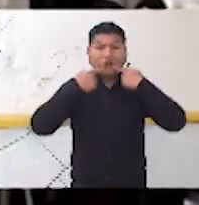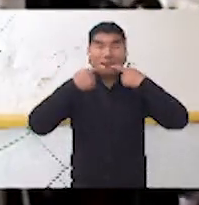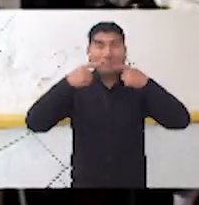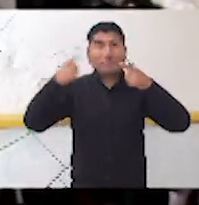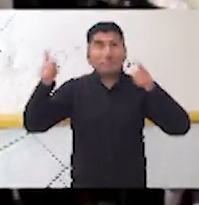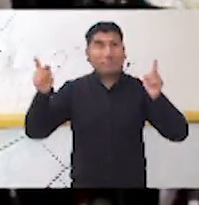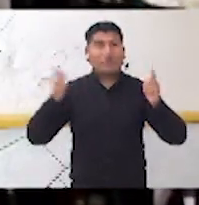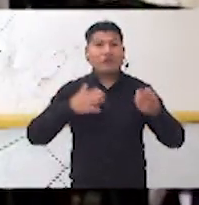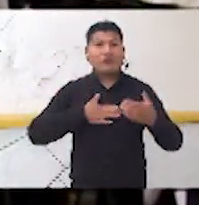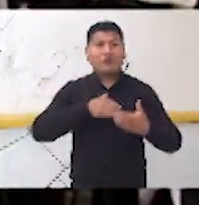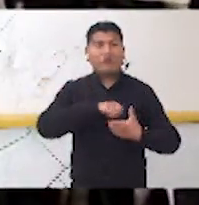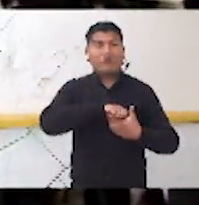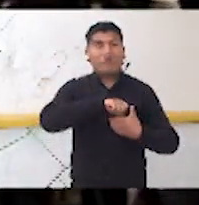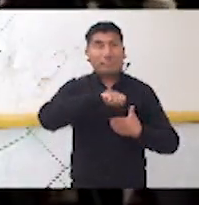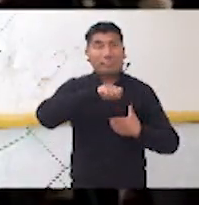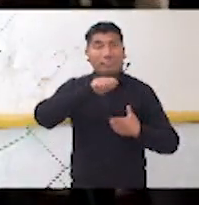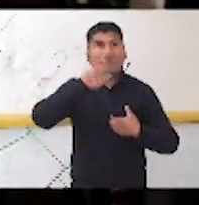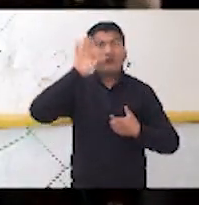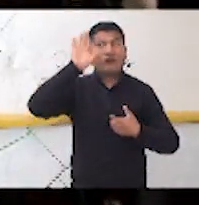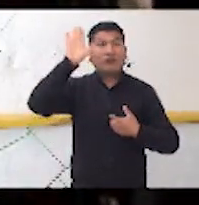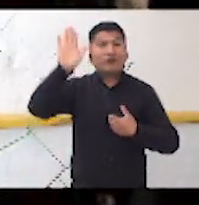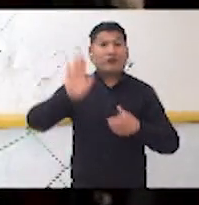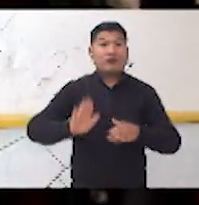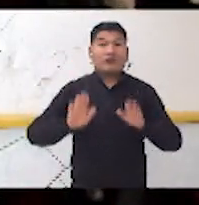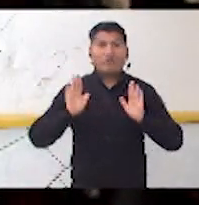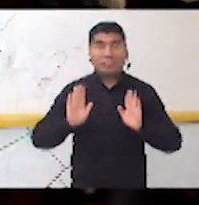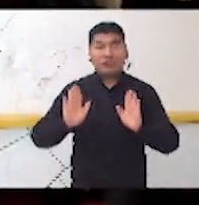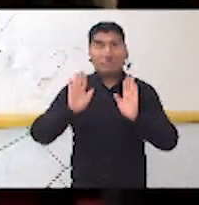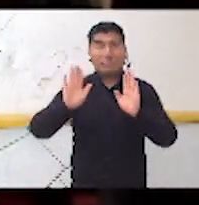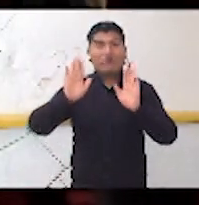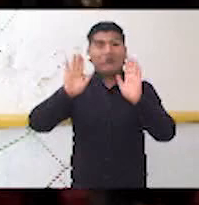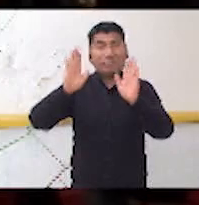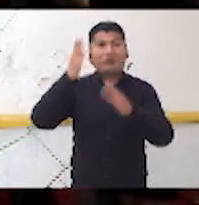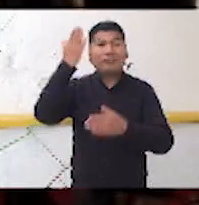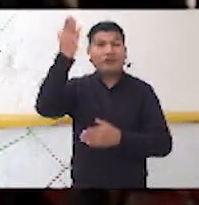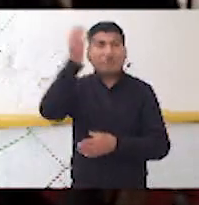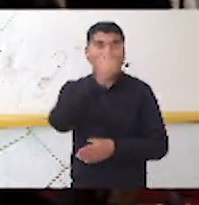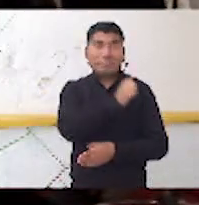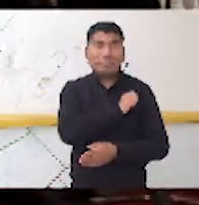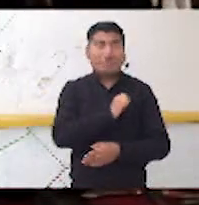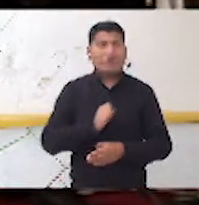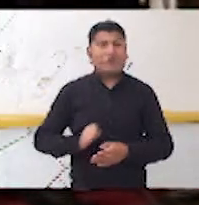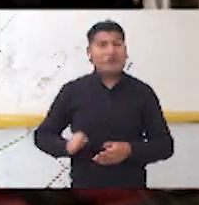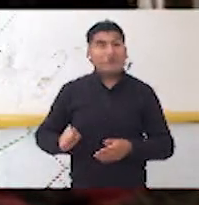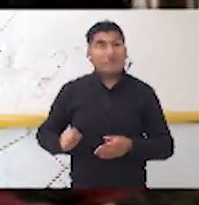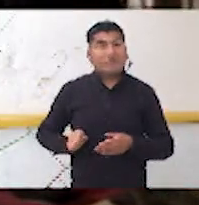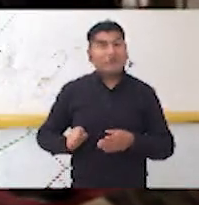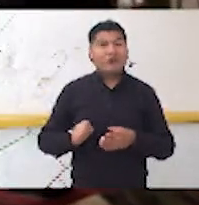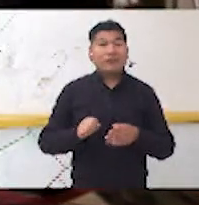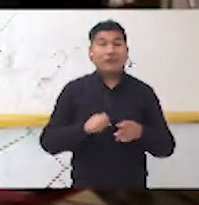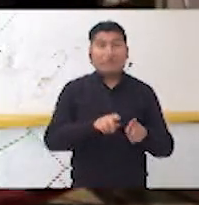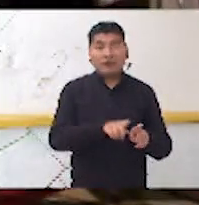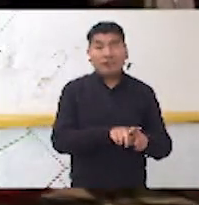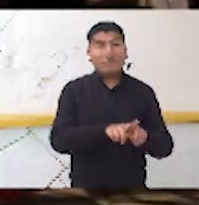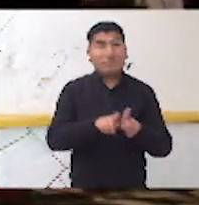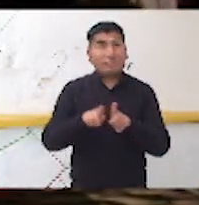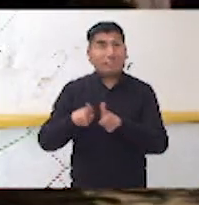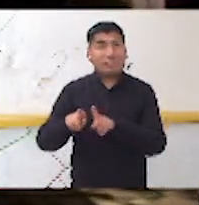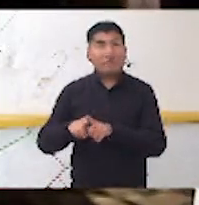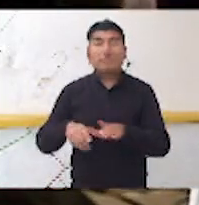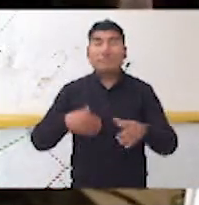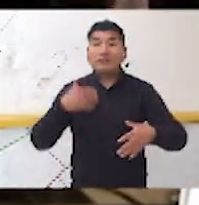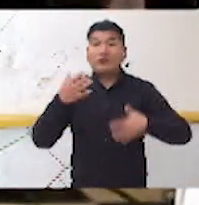Proclama mi alma la grandeza del Señor. En Él